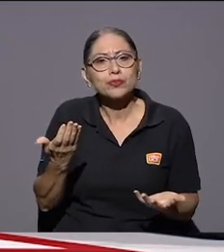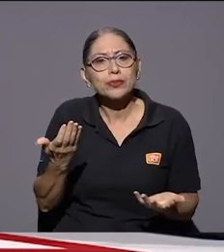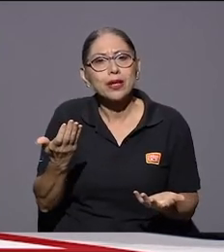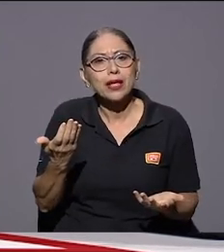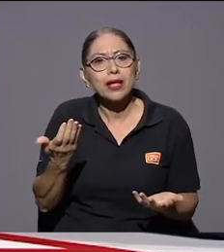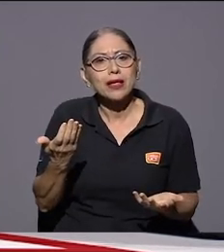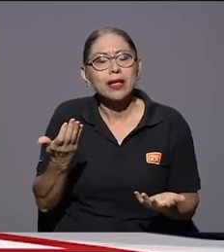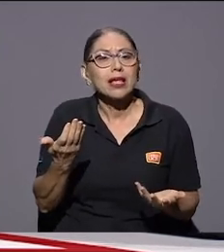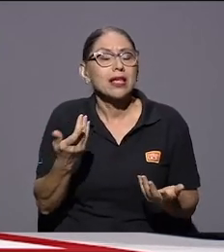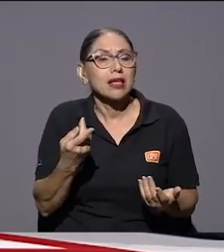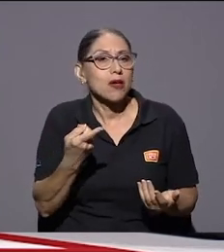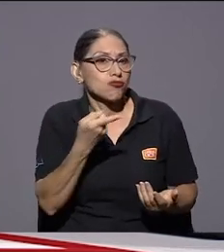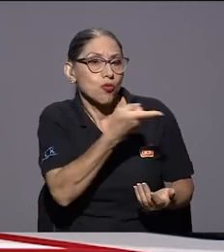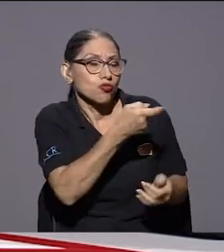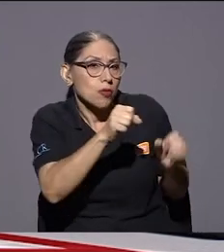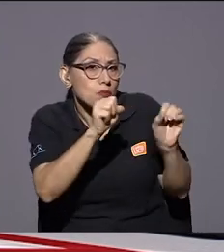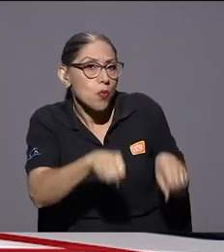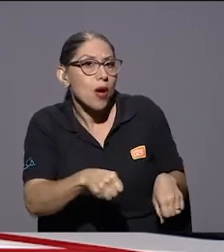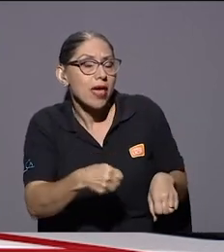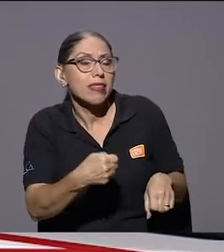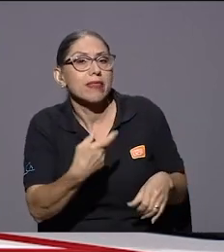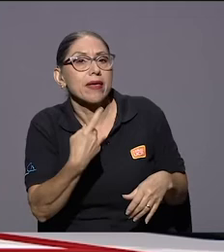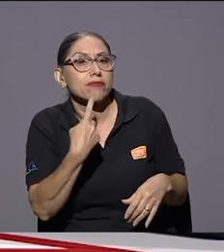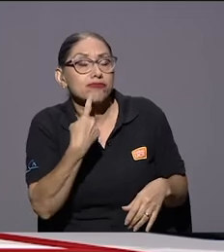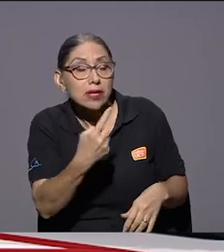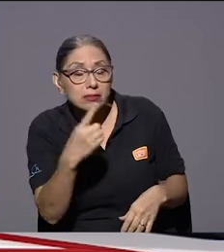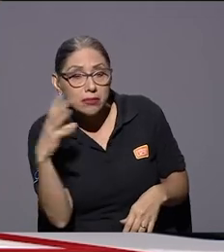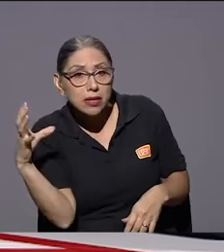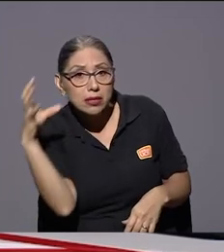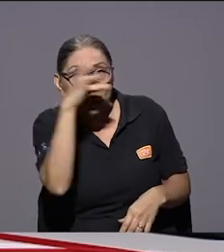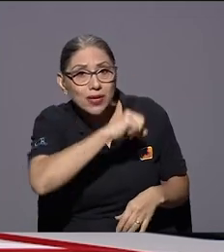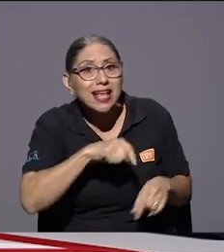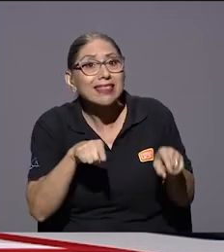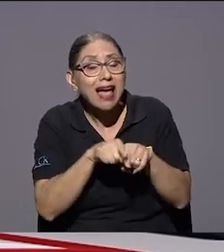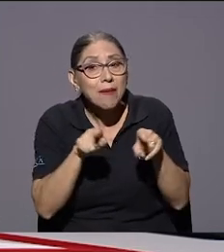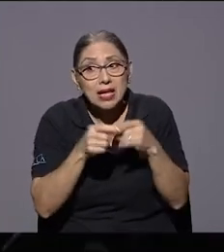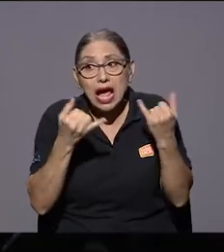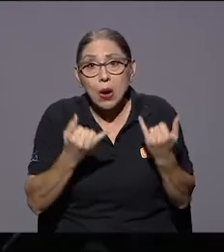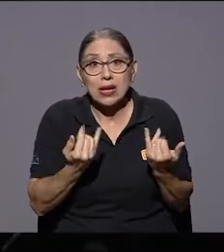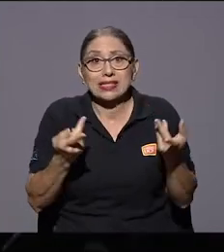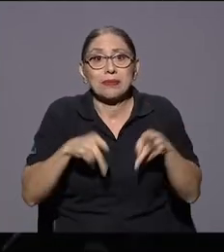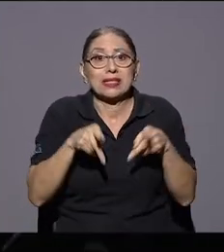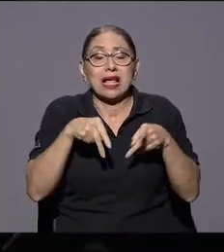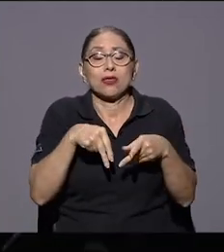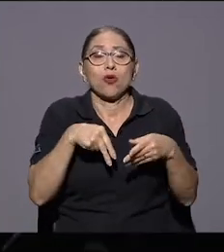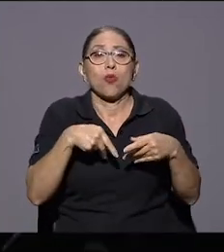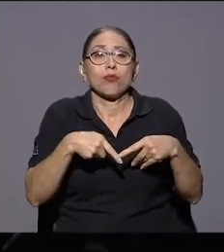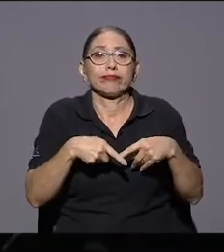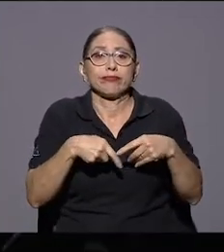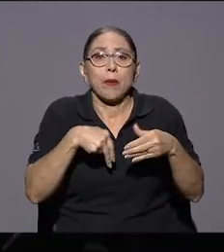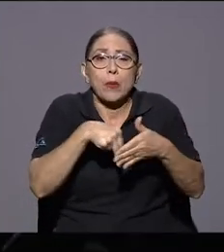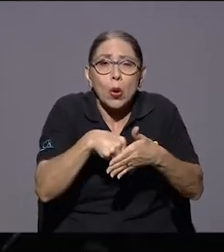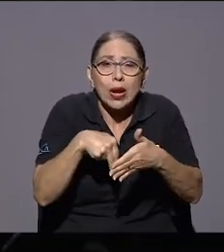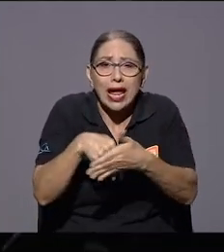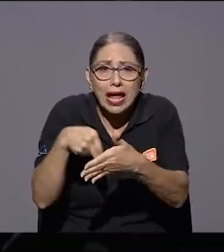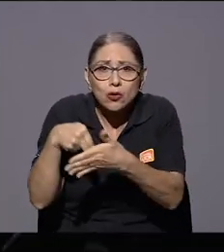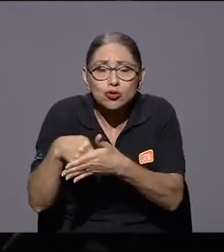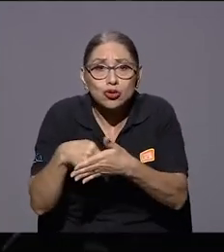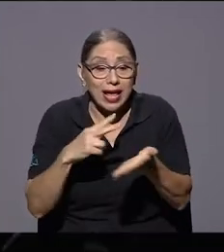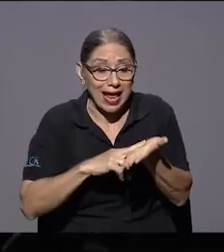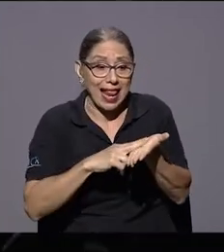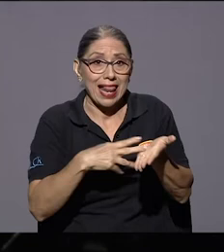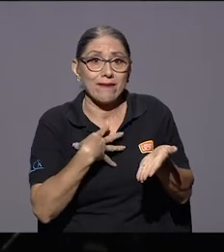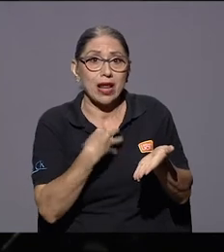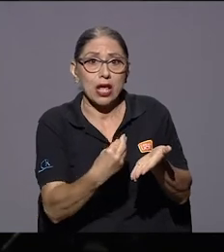En la forma en la que usted estudia esto, usted puede definir perfectamente que también se están dando bloqueos. En Liberación hay una lista grande y un